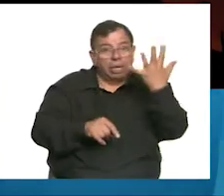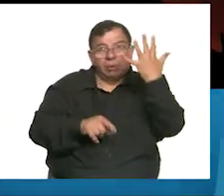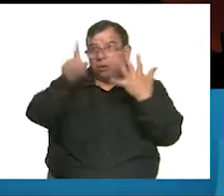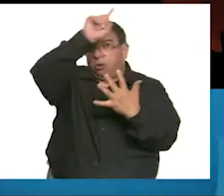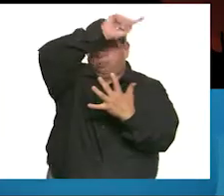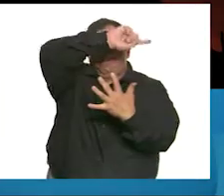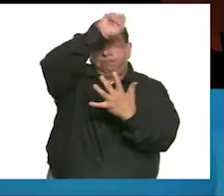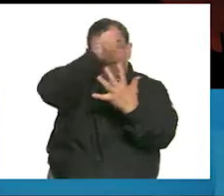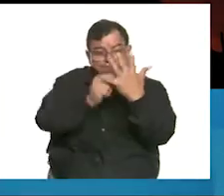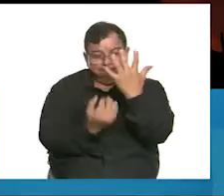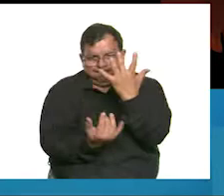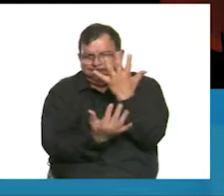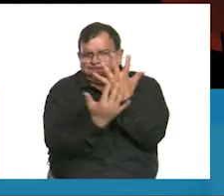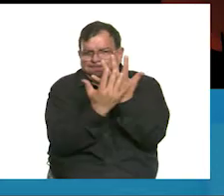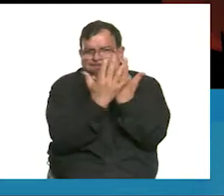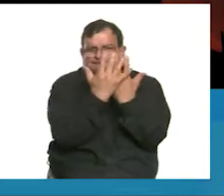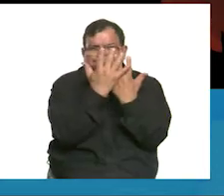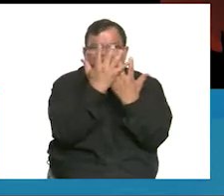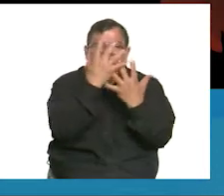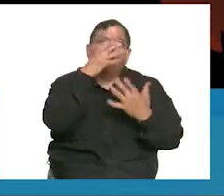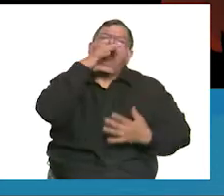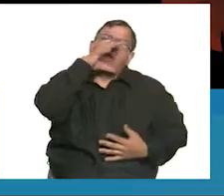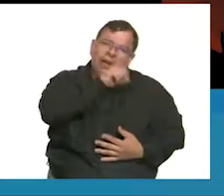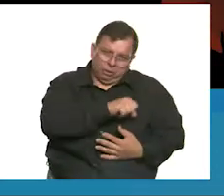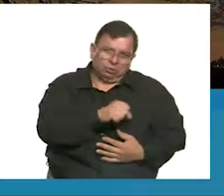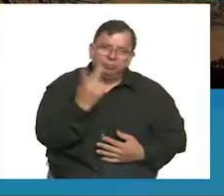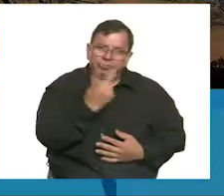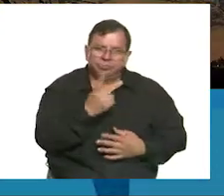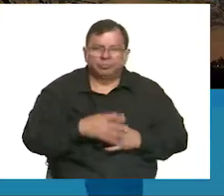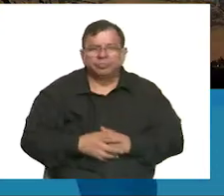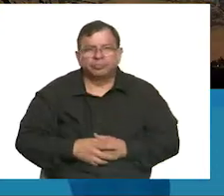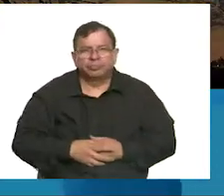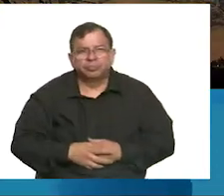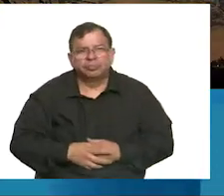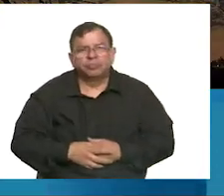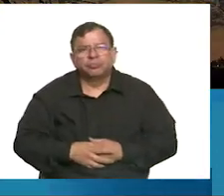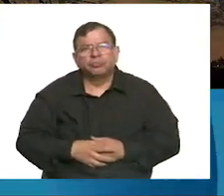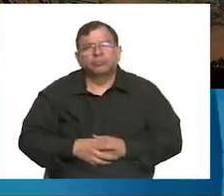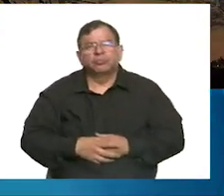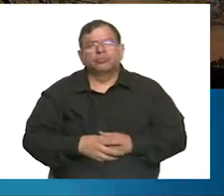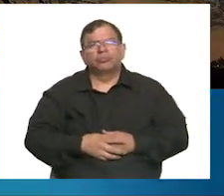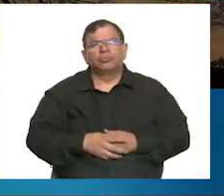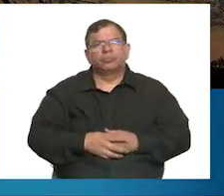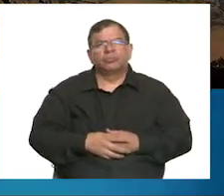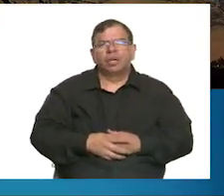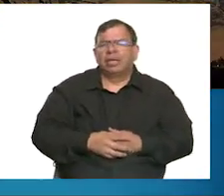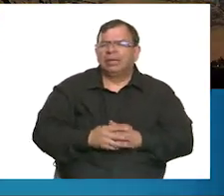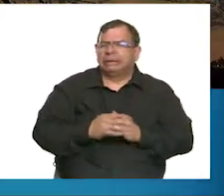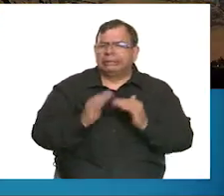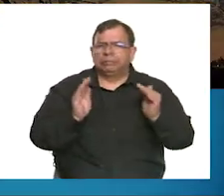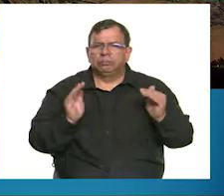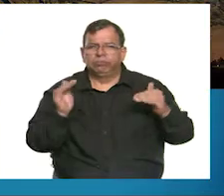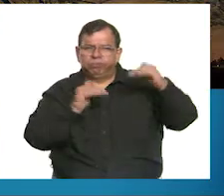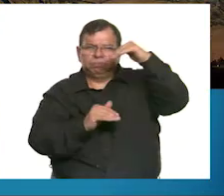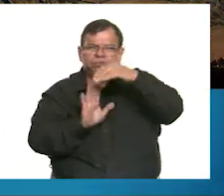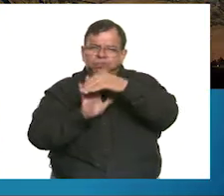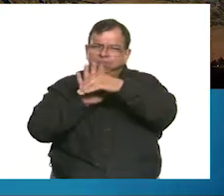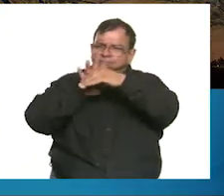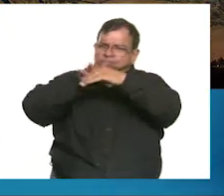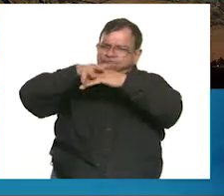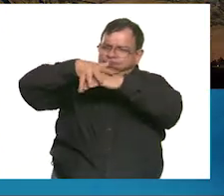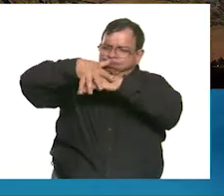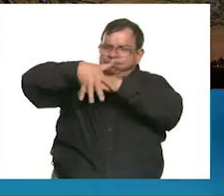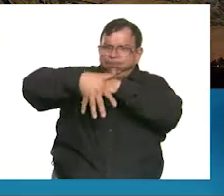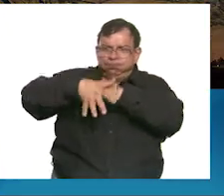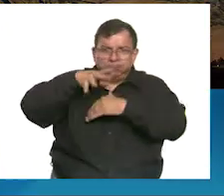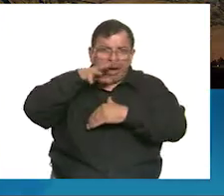se produce fuego y por consecuencia calor. Maestro, el calor producido por los volcanes también es otra fuente de calor